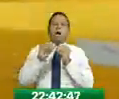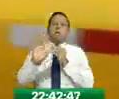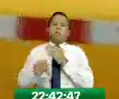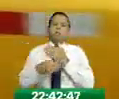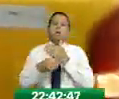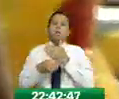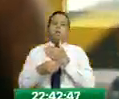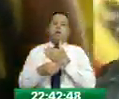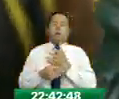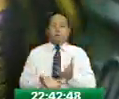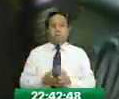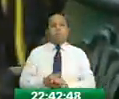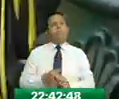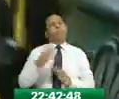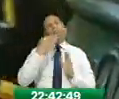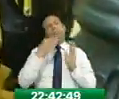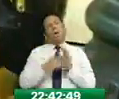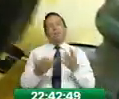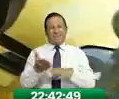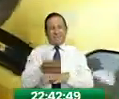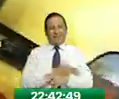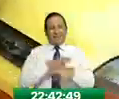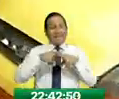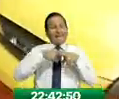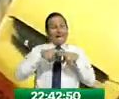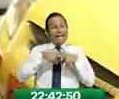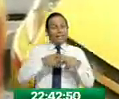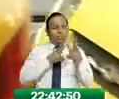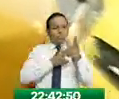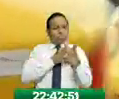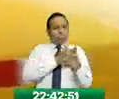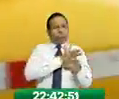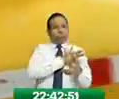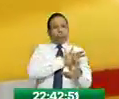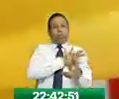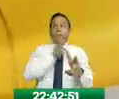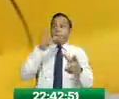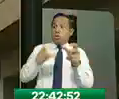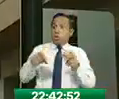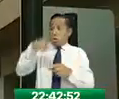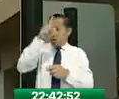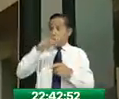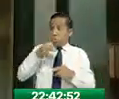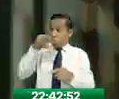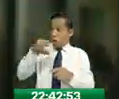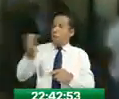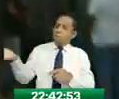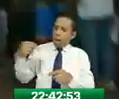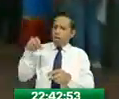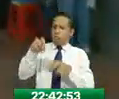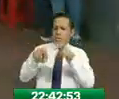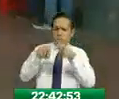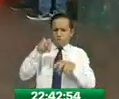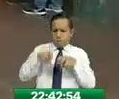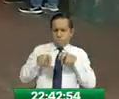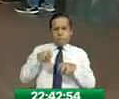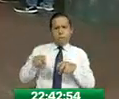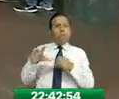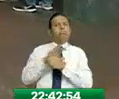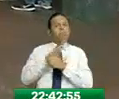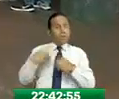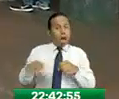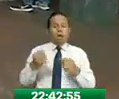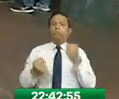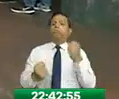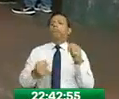Pese a ser un servicio que no existe legalmente, ellos aseguran que establecen este sistema para realizar carreras desde Guayaquil hasta